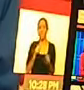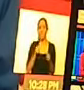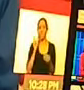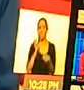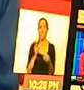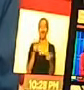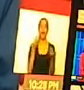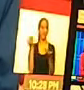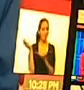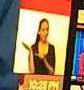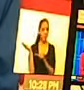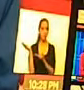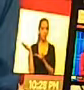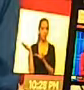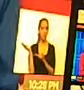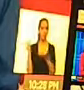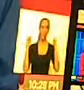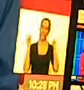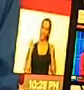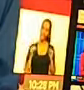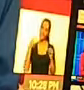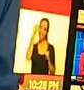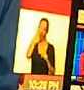está. Esa es la cara de